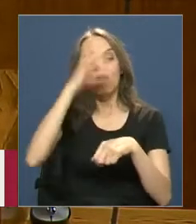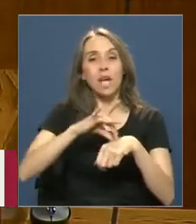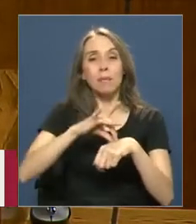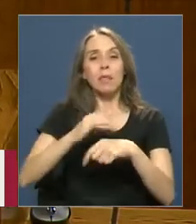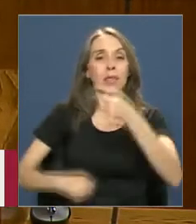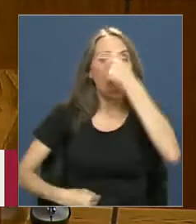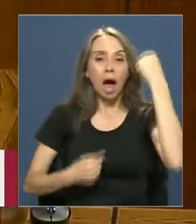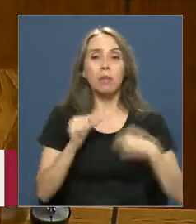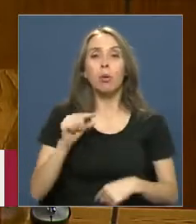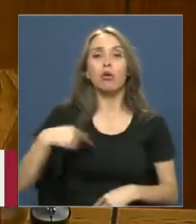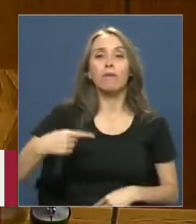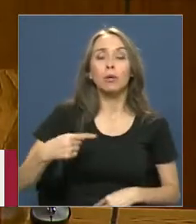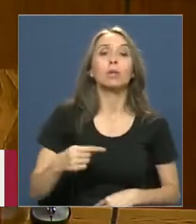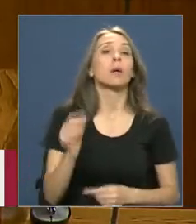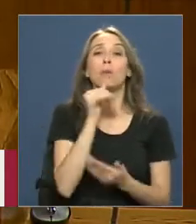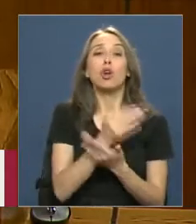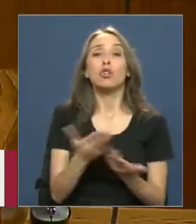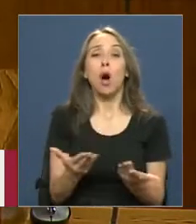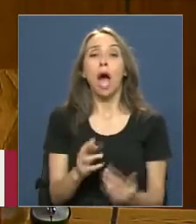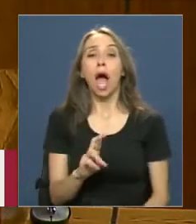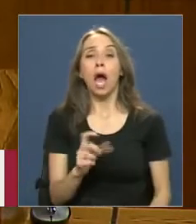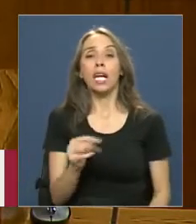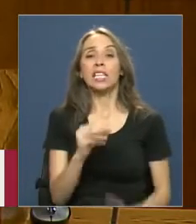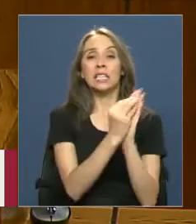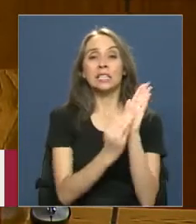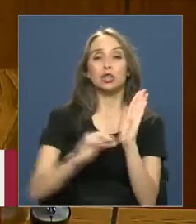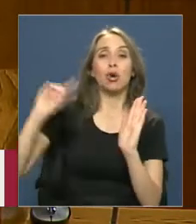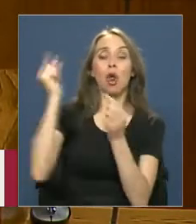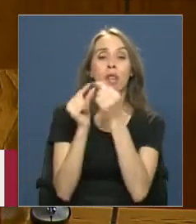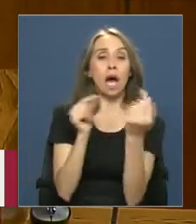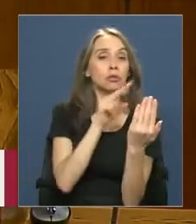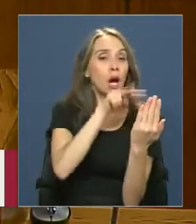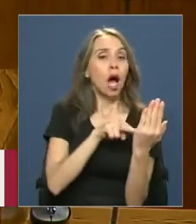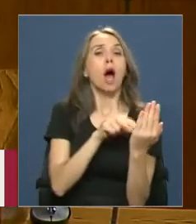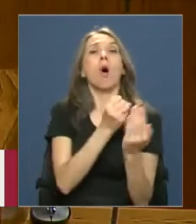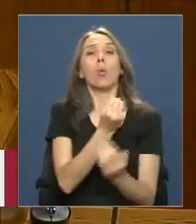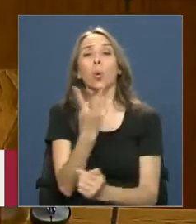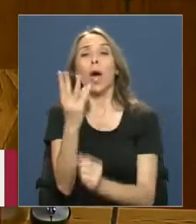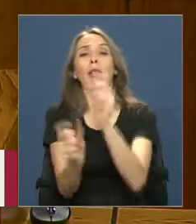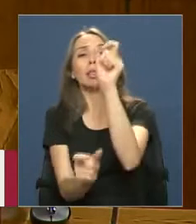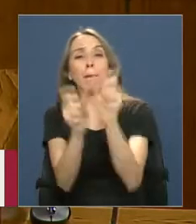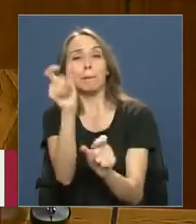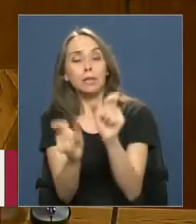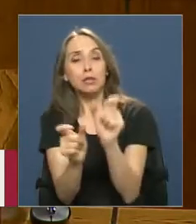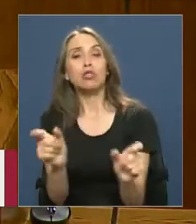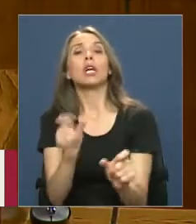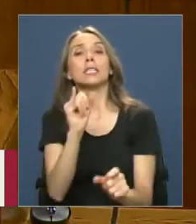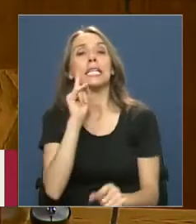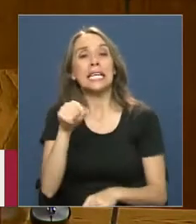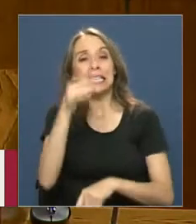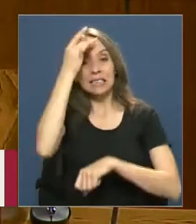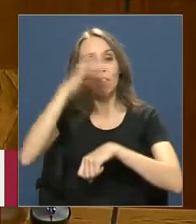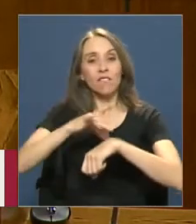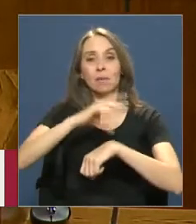principalmente a la inexistencia de un registro nacional que permita conocer el número de personas que efectivamente padecen